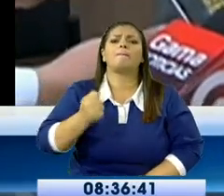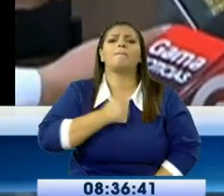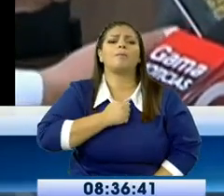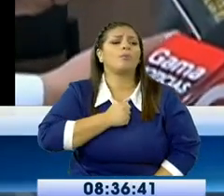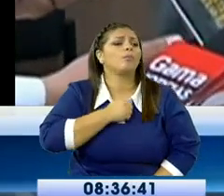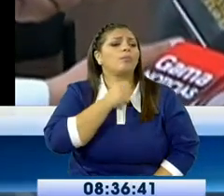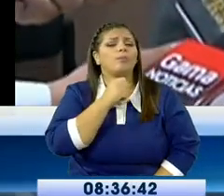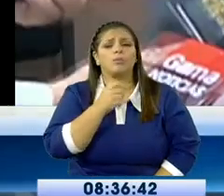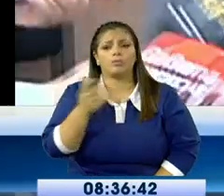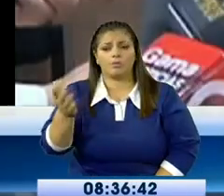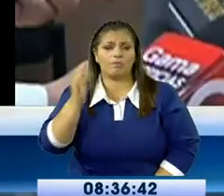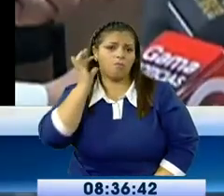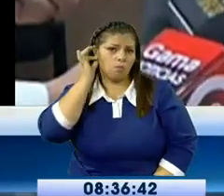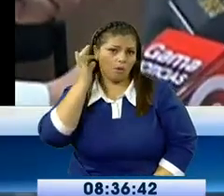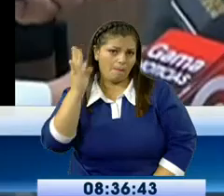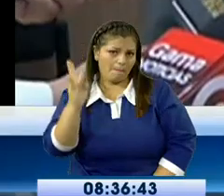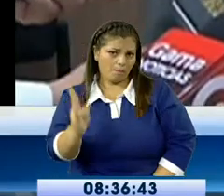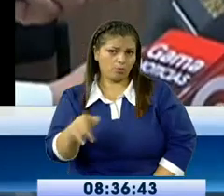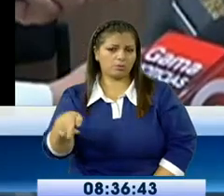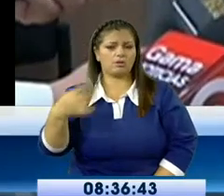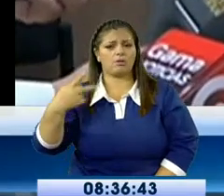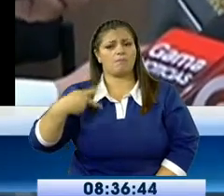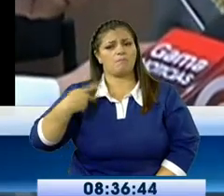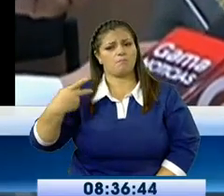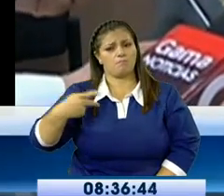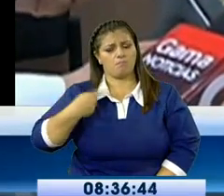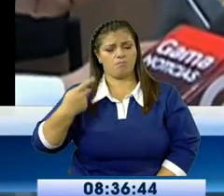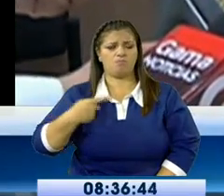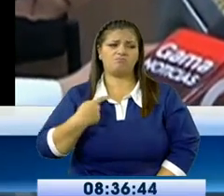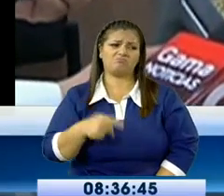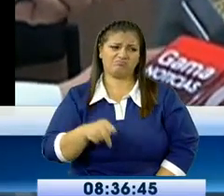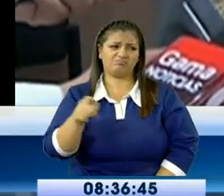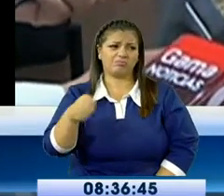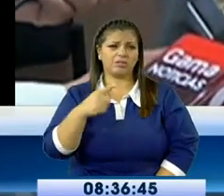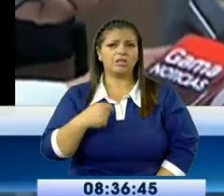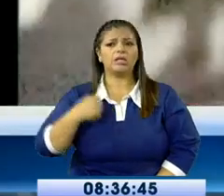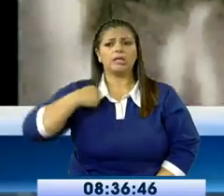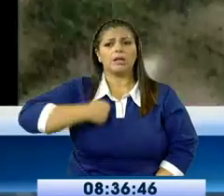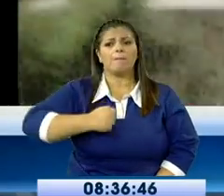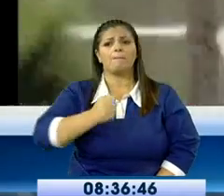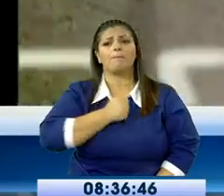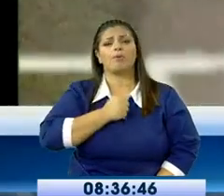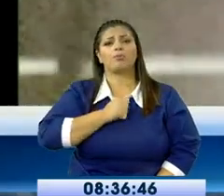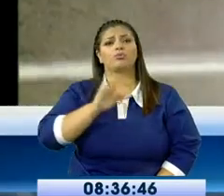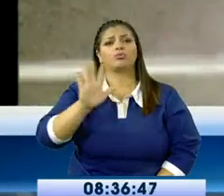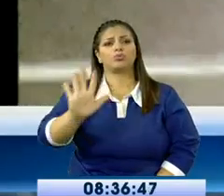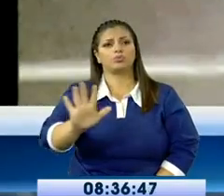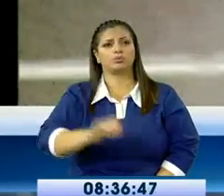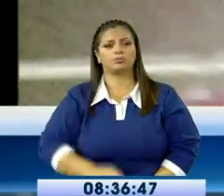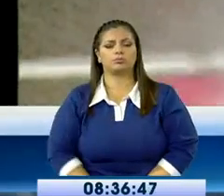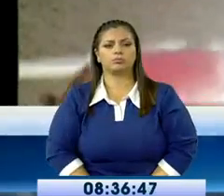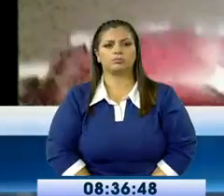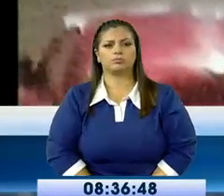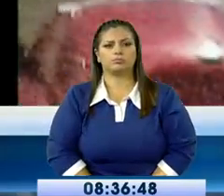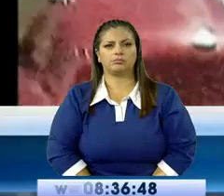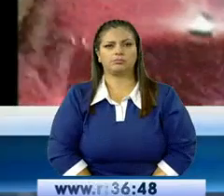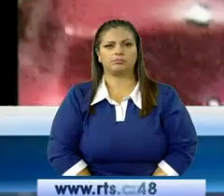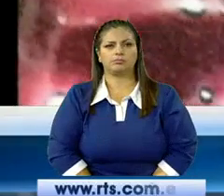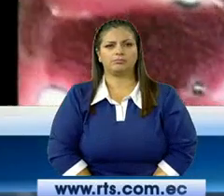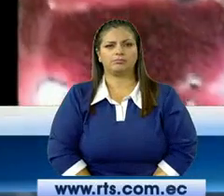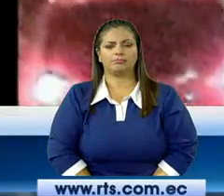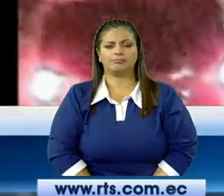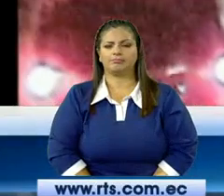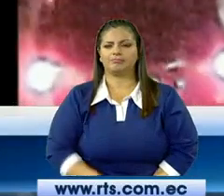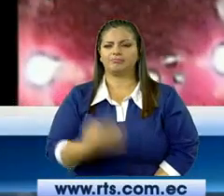el oficio más antiguo y que por eso es él mantiene esas evidencias en su casa. La inseguridad no solo se engrana por